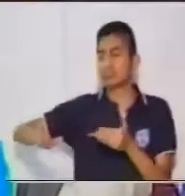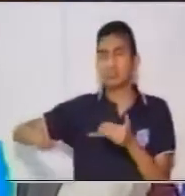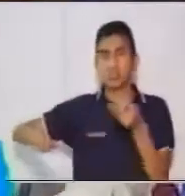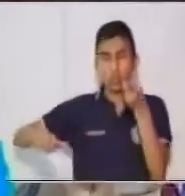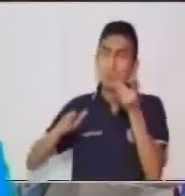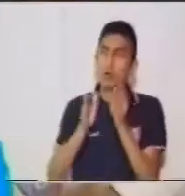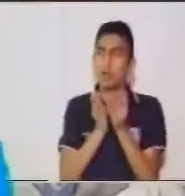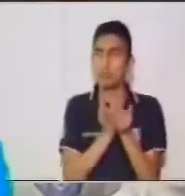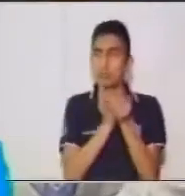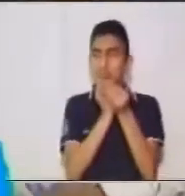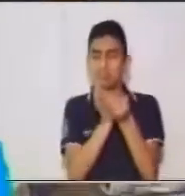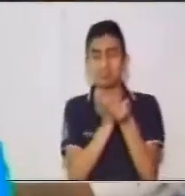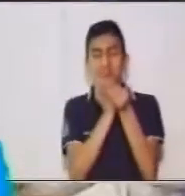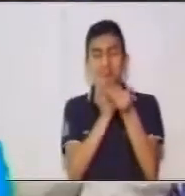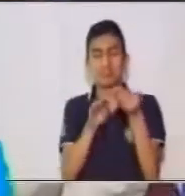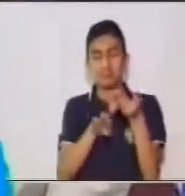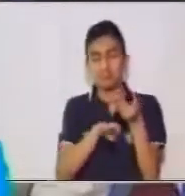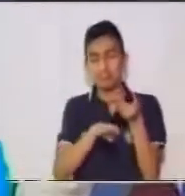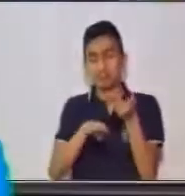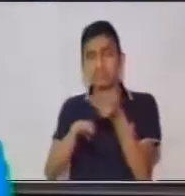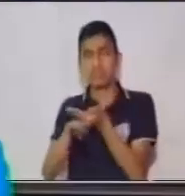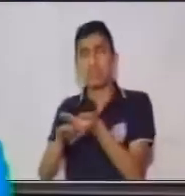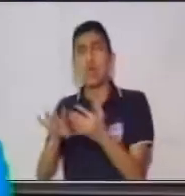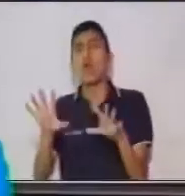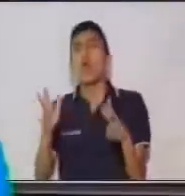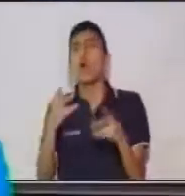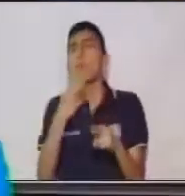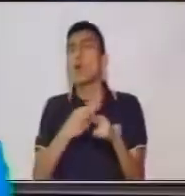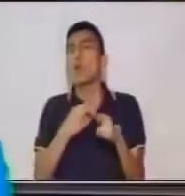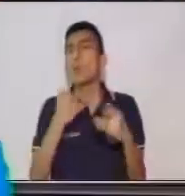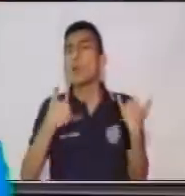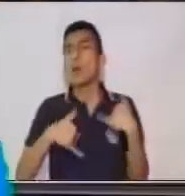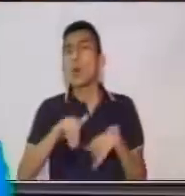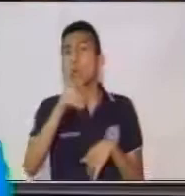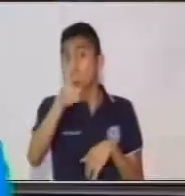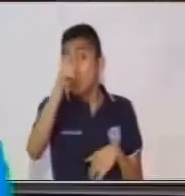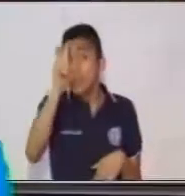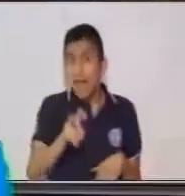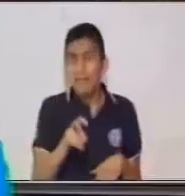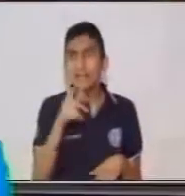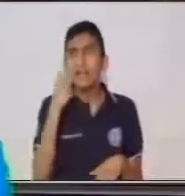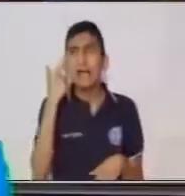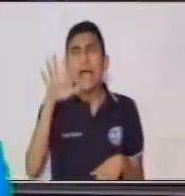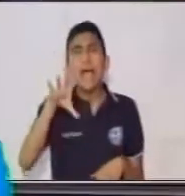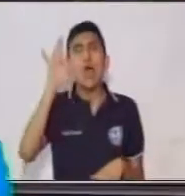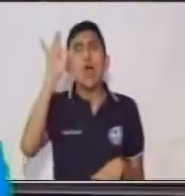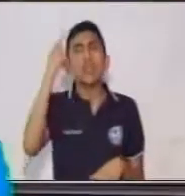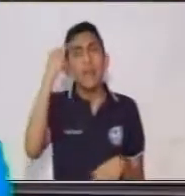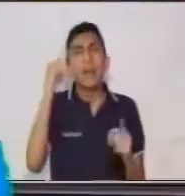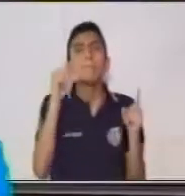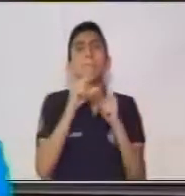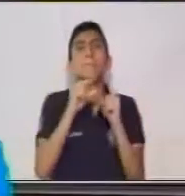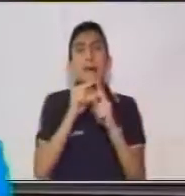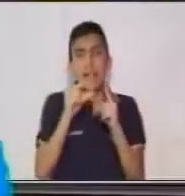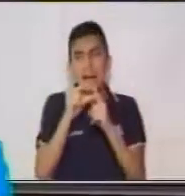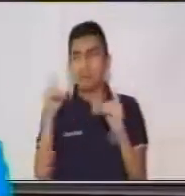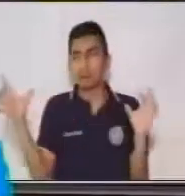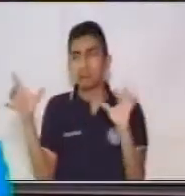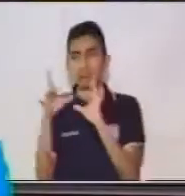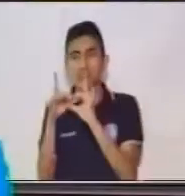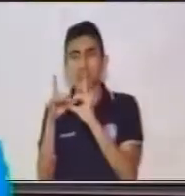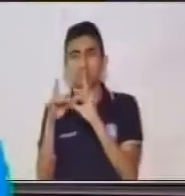agua. Y el juego se llama Encontrando palabras que rimen con